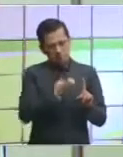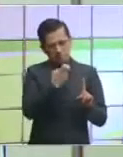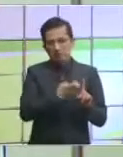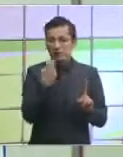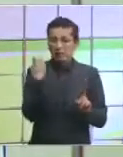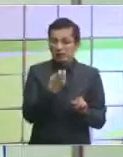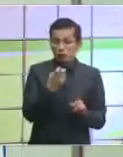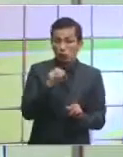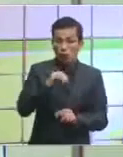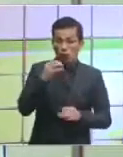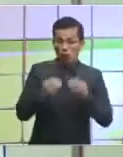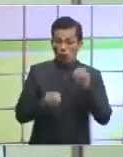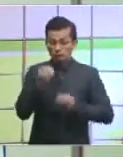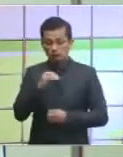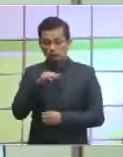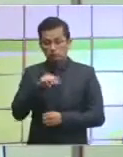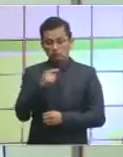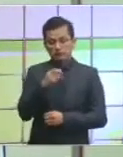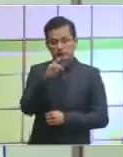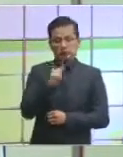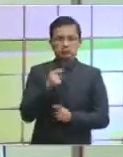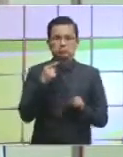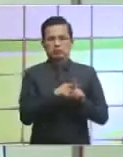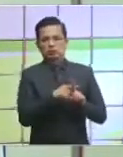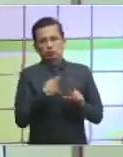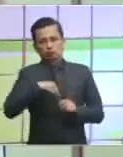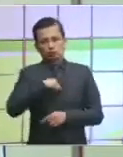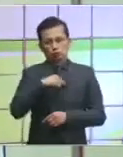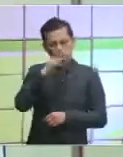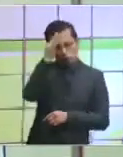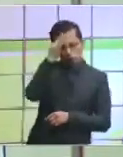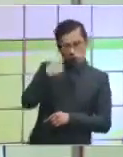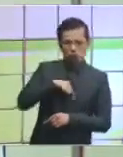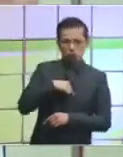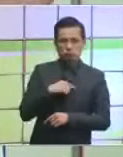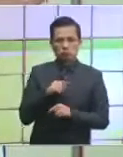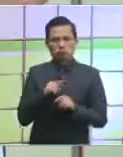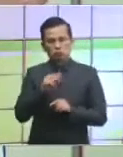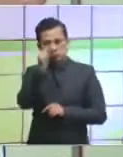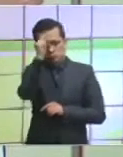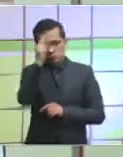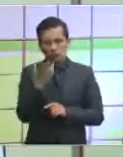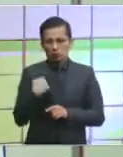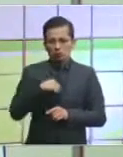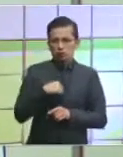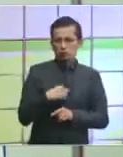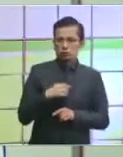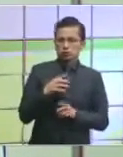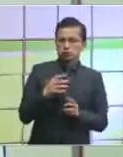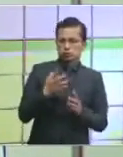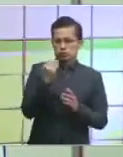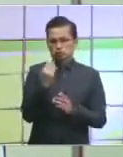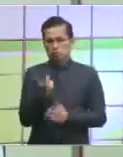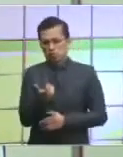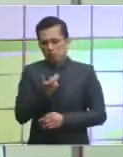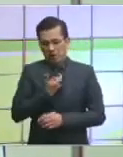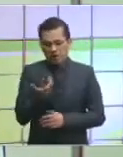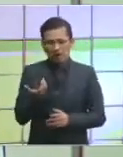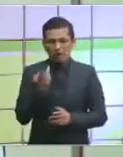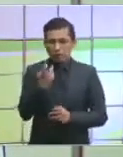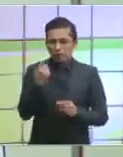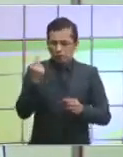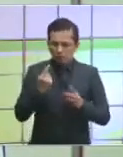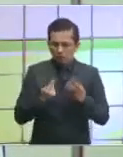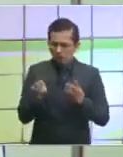si somos listos si somos tontos si son sinvergüenzas y ganamos mucho eso es lo que nos critica pero dónde están los